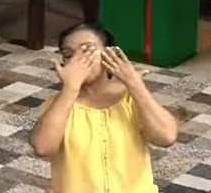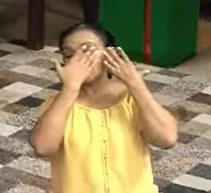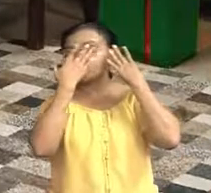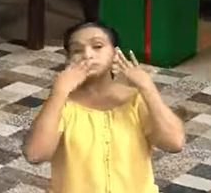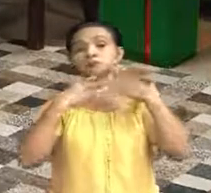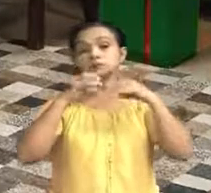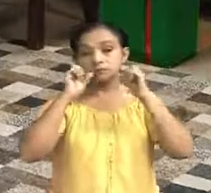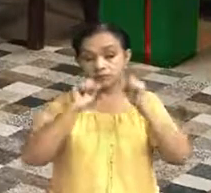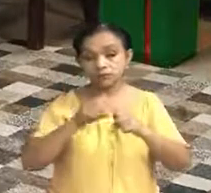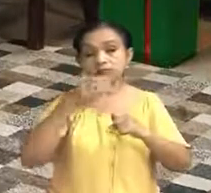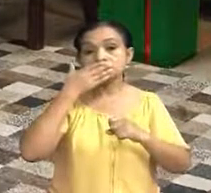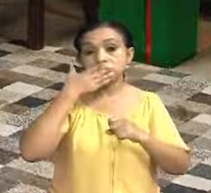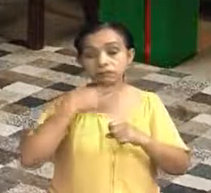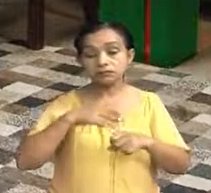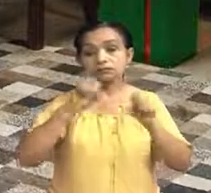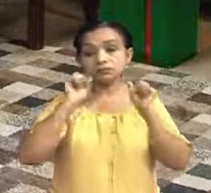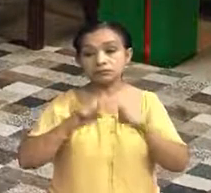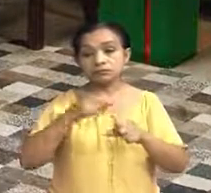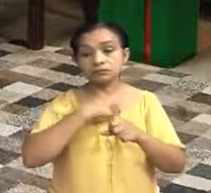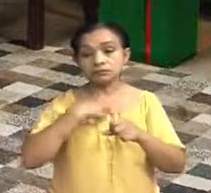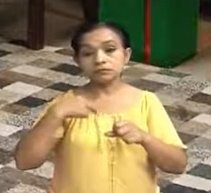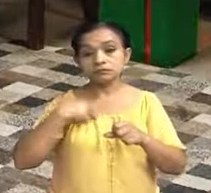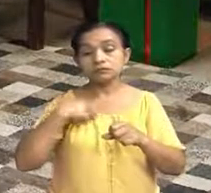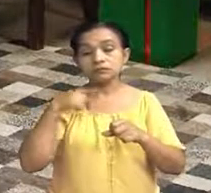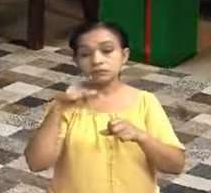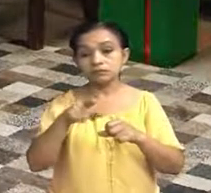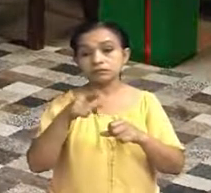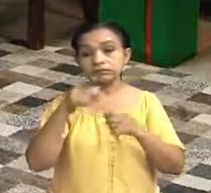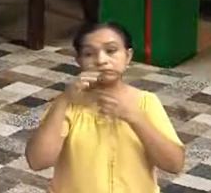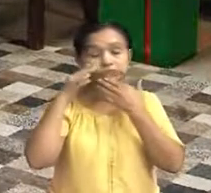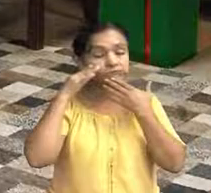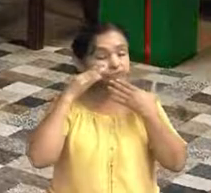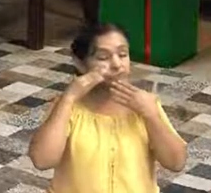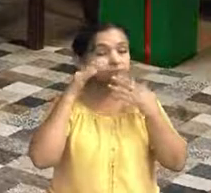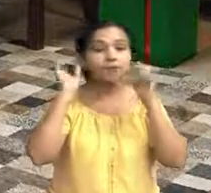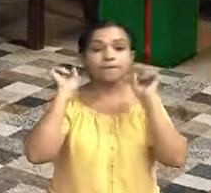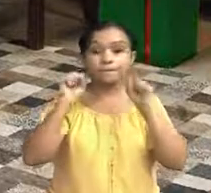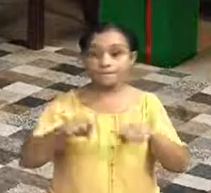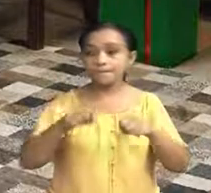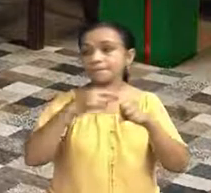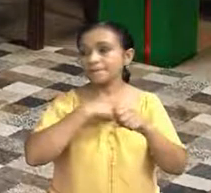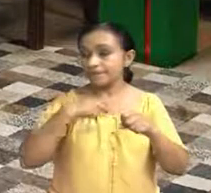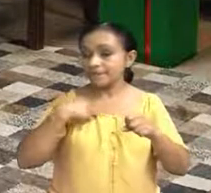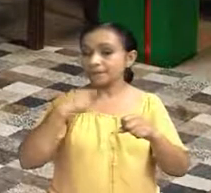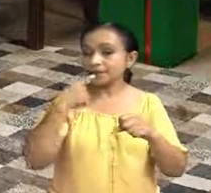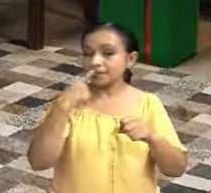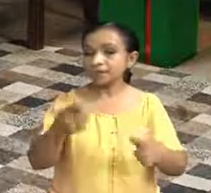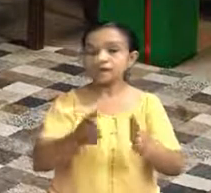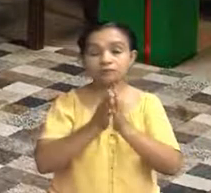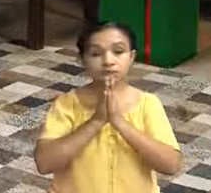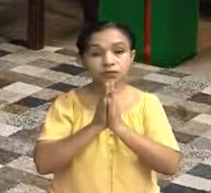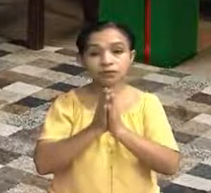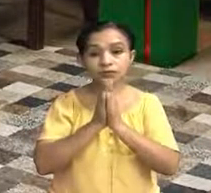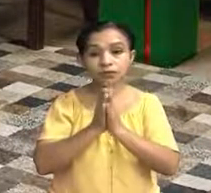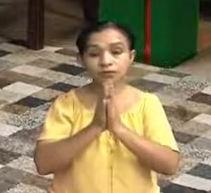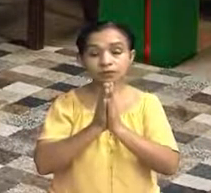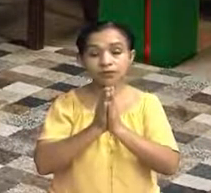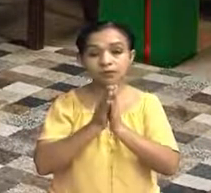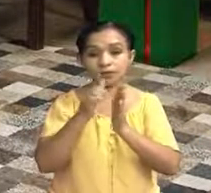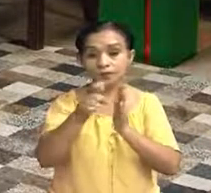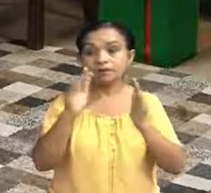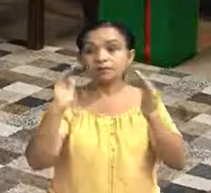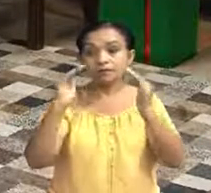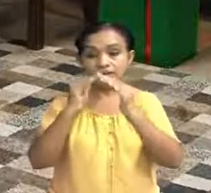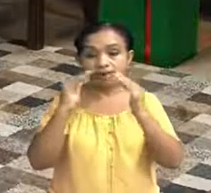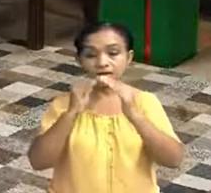refrigeradora le podría estar causando a usted una parálisis facial. Así que lo recomendable es que si hay alguien en la